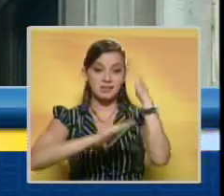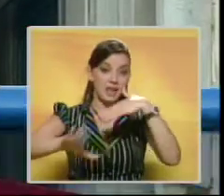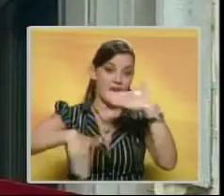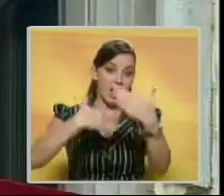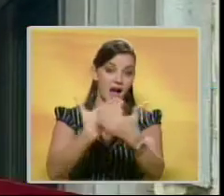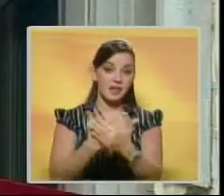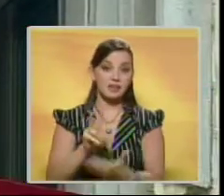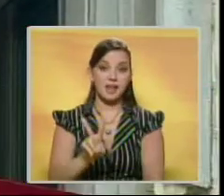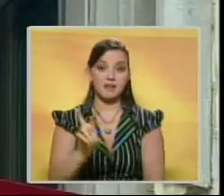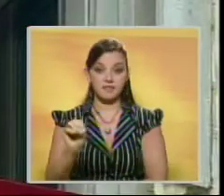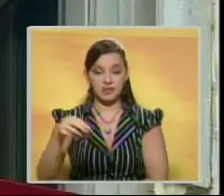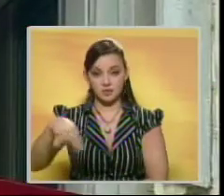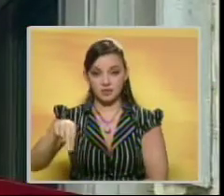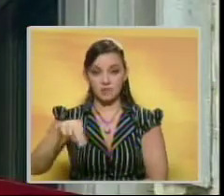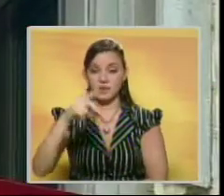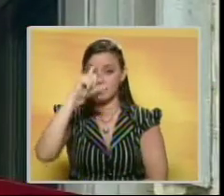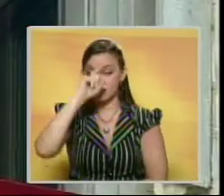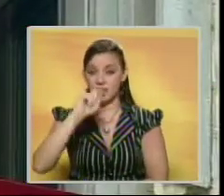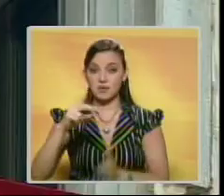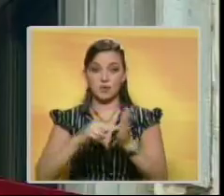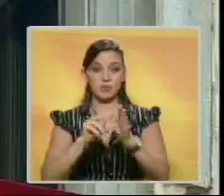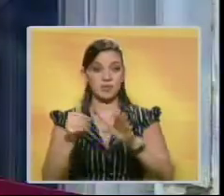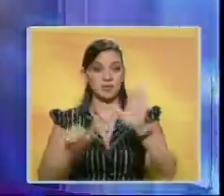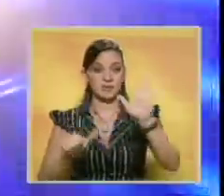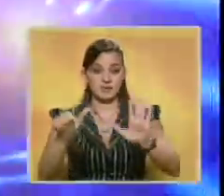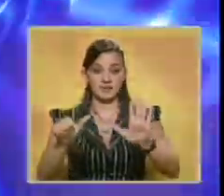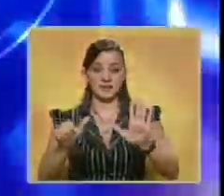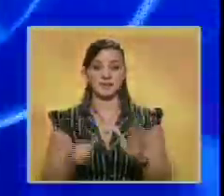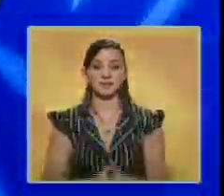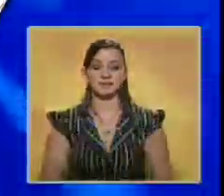20 de noviembre de 2016.